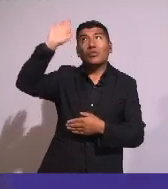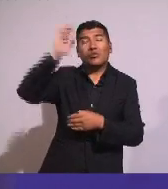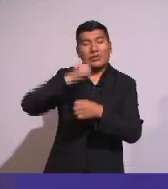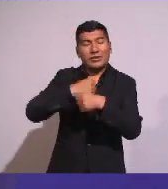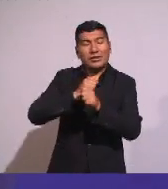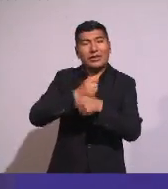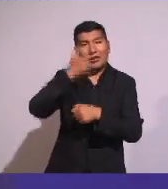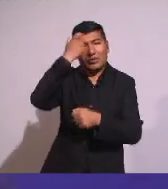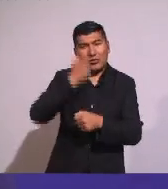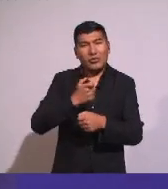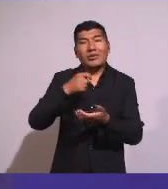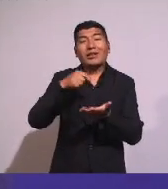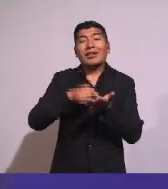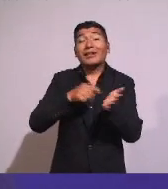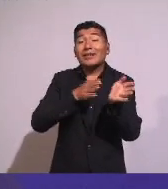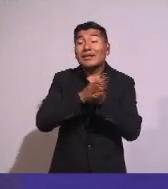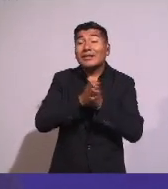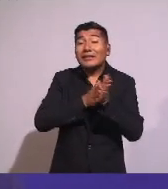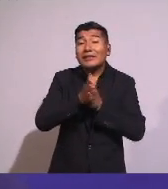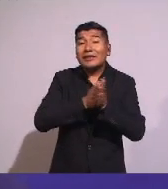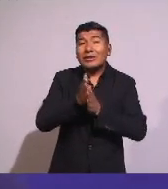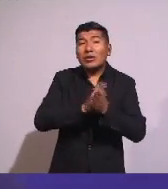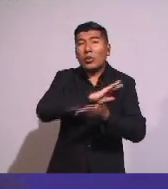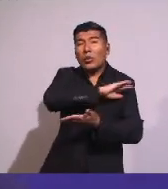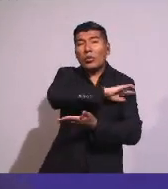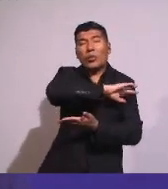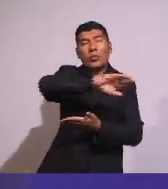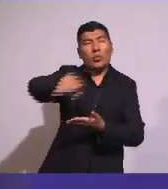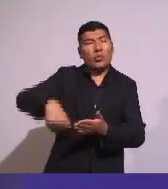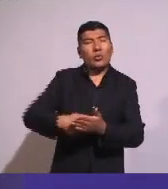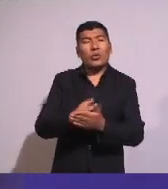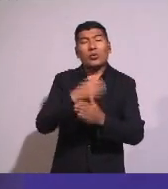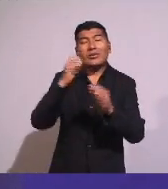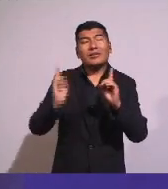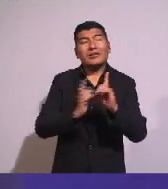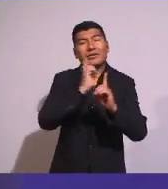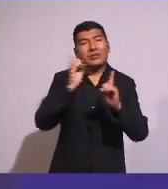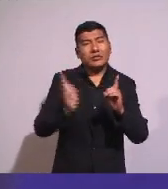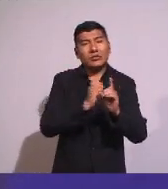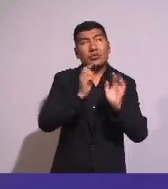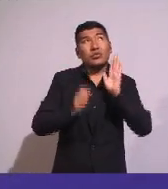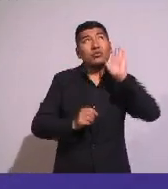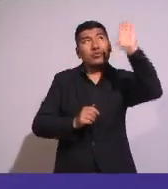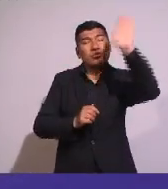esa es la pasión de todo discípulo de cristo